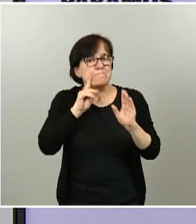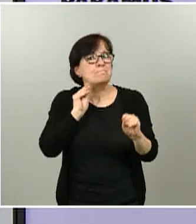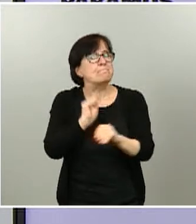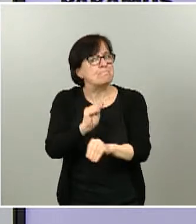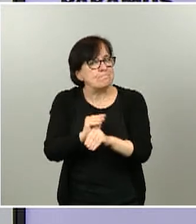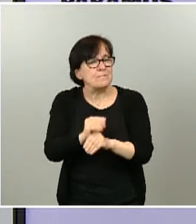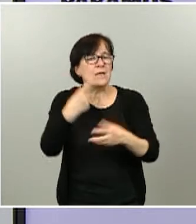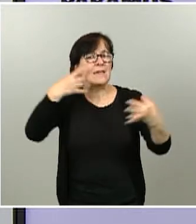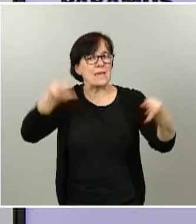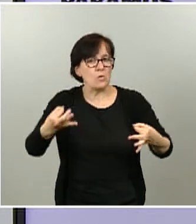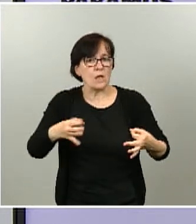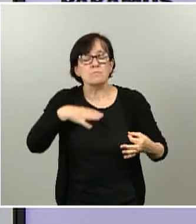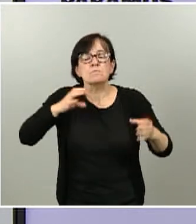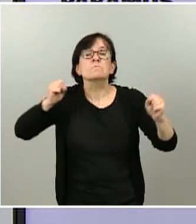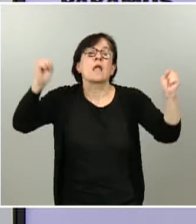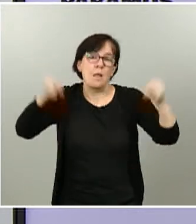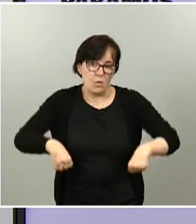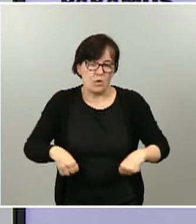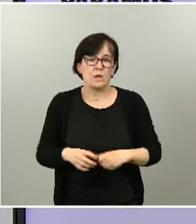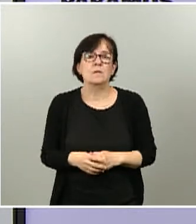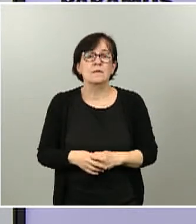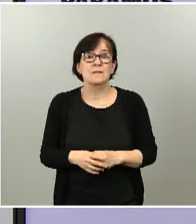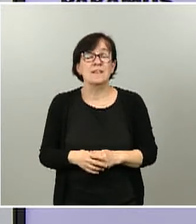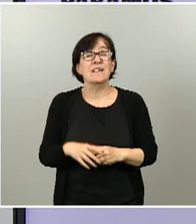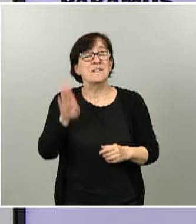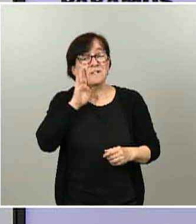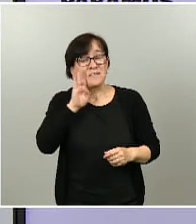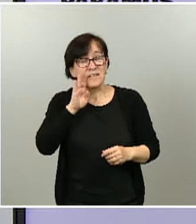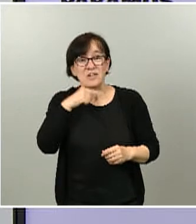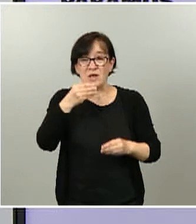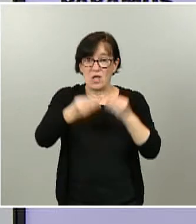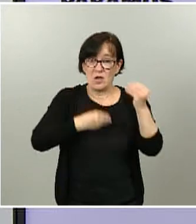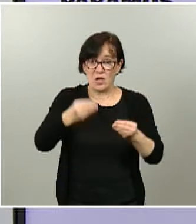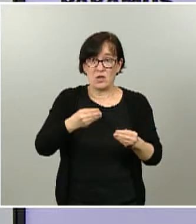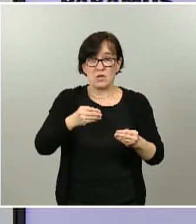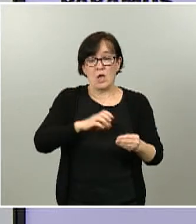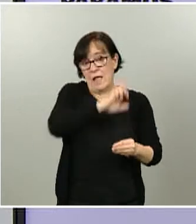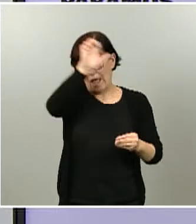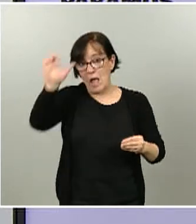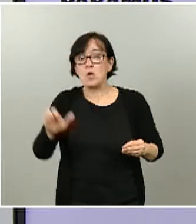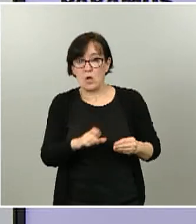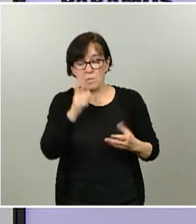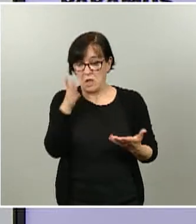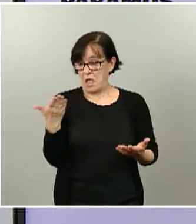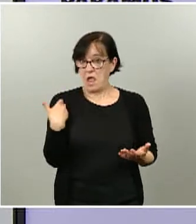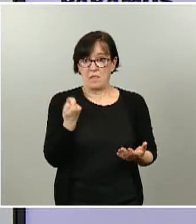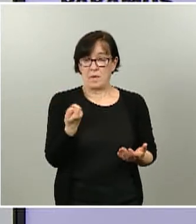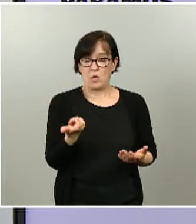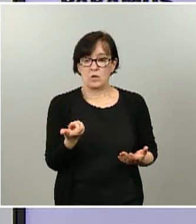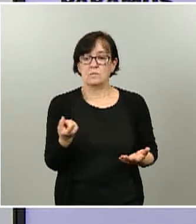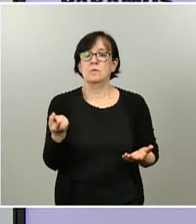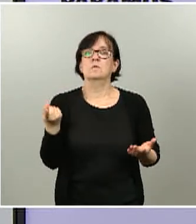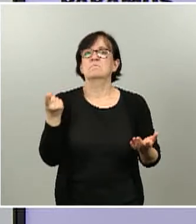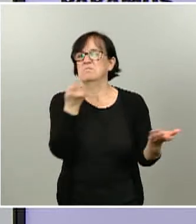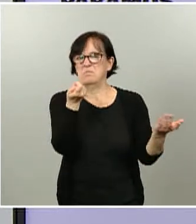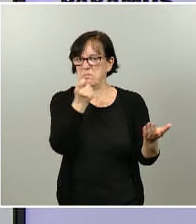eso hemos tomado esta decisión ahora. En la línea también de lo que han hecho otros socios europeos, que también en fechas recientes han tomado medidas similares. Insisto, va